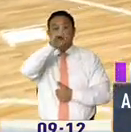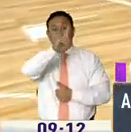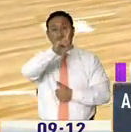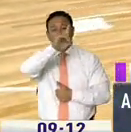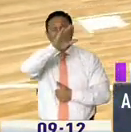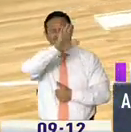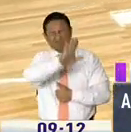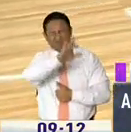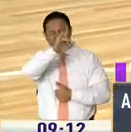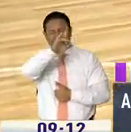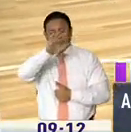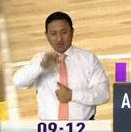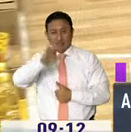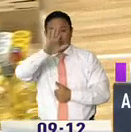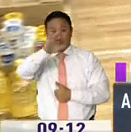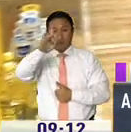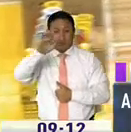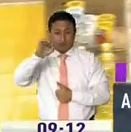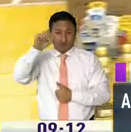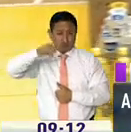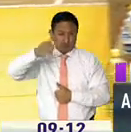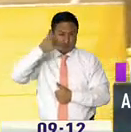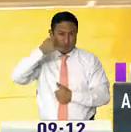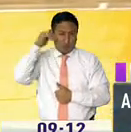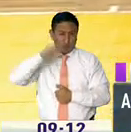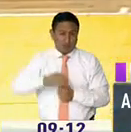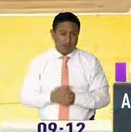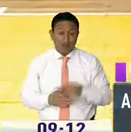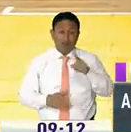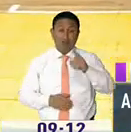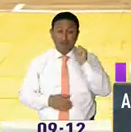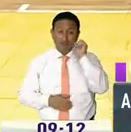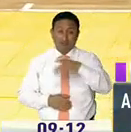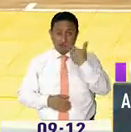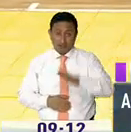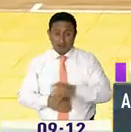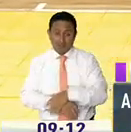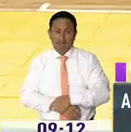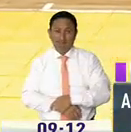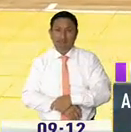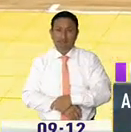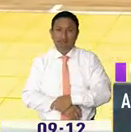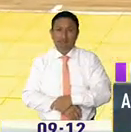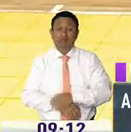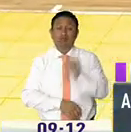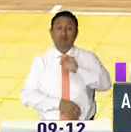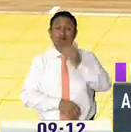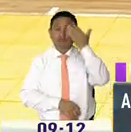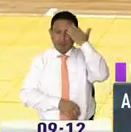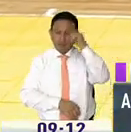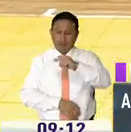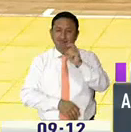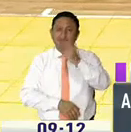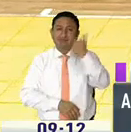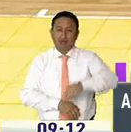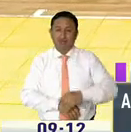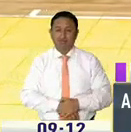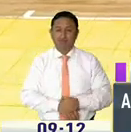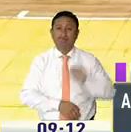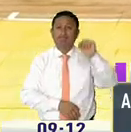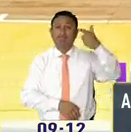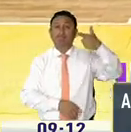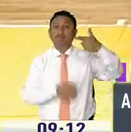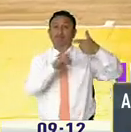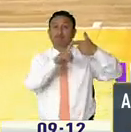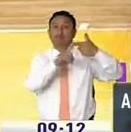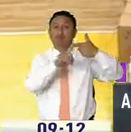1-800-510-510, que ya está habilitado. Y ya pueden llamar para poder dejar su contribución o poder saber qué contribución tienen. También tenemos la